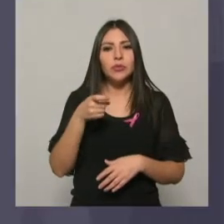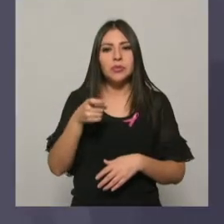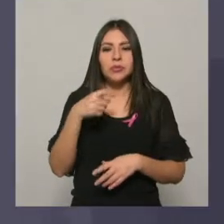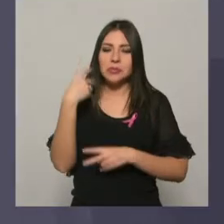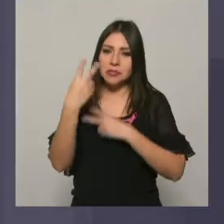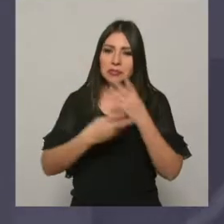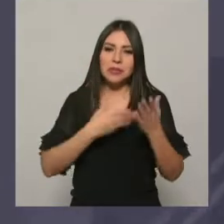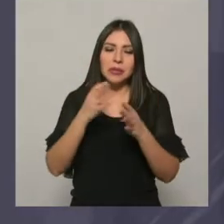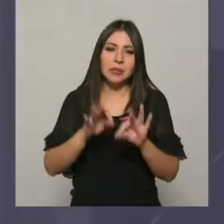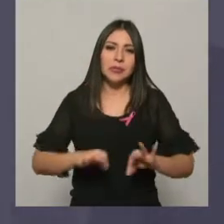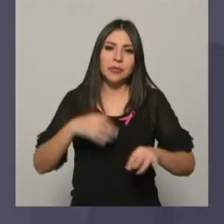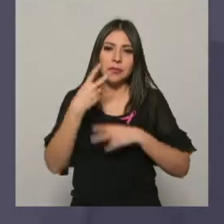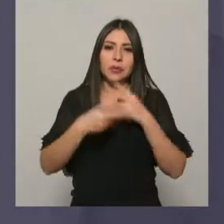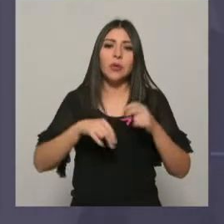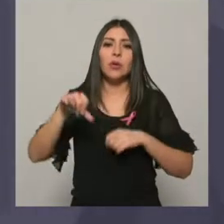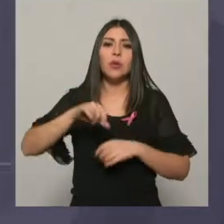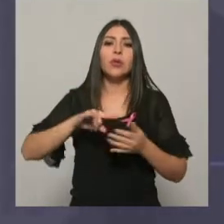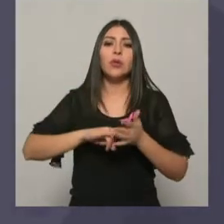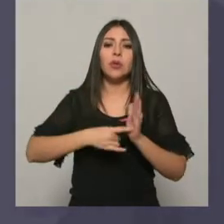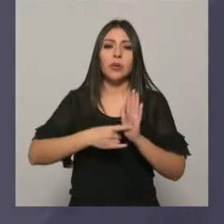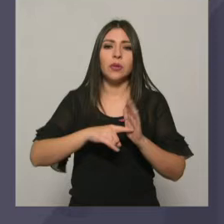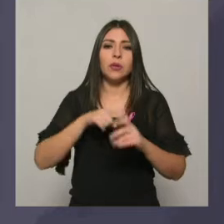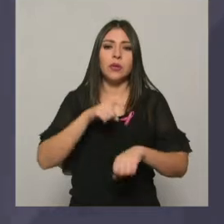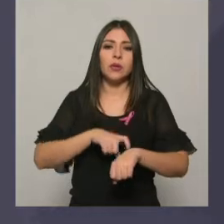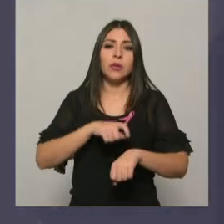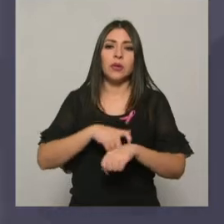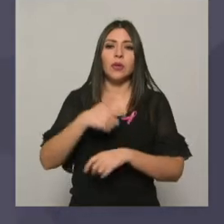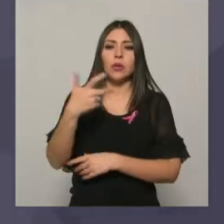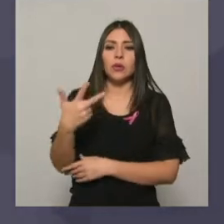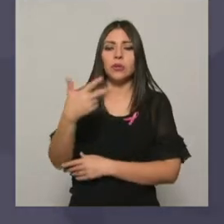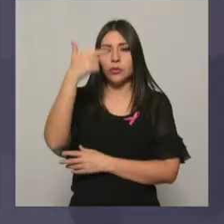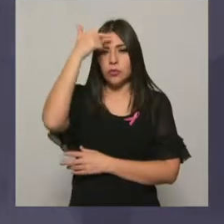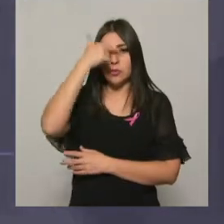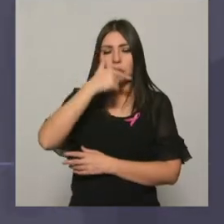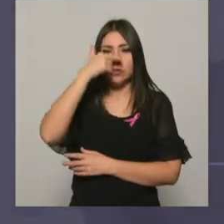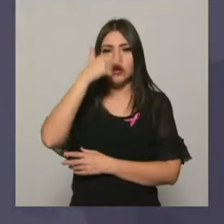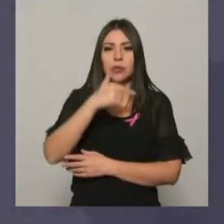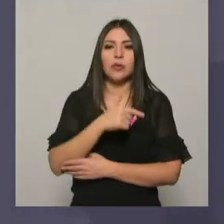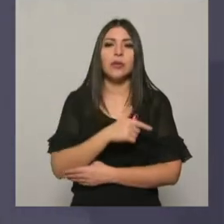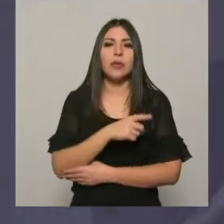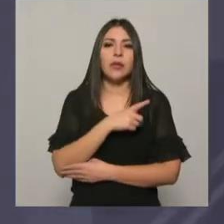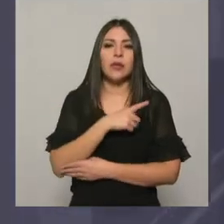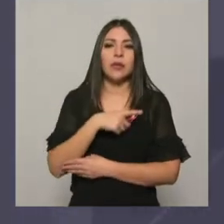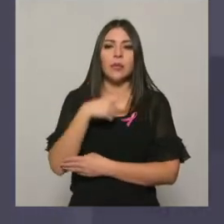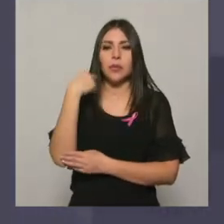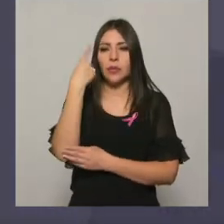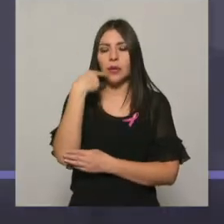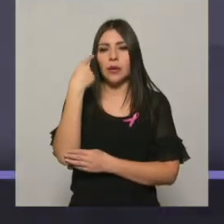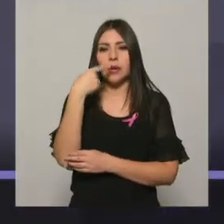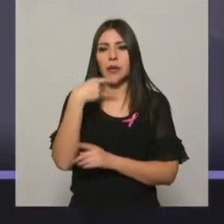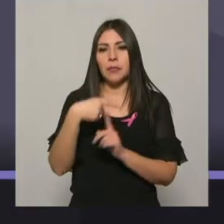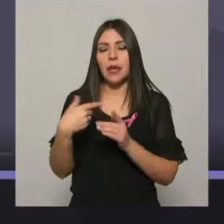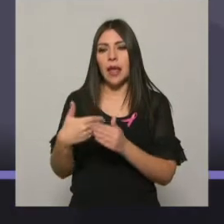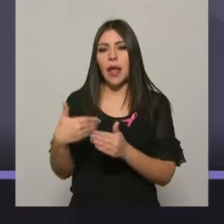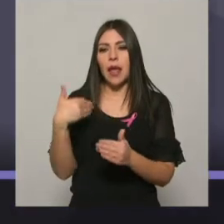es? Hoy, la misma hora, a las 8 de la noche, pedimos que vayan con 1 hora y media, ya